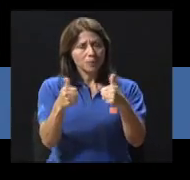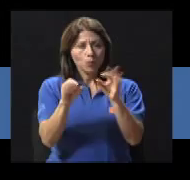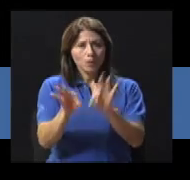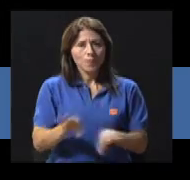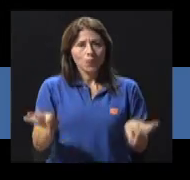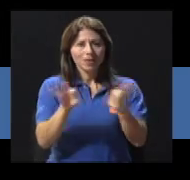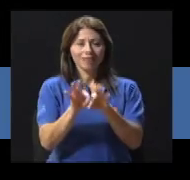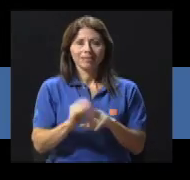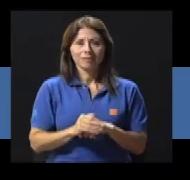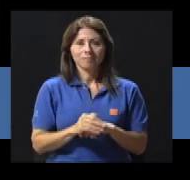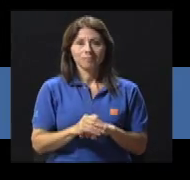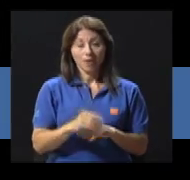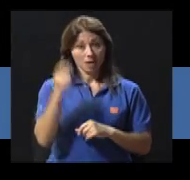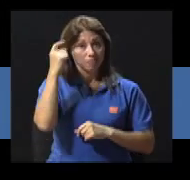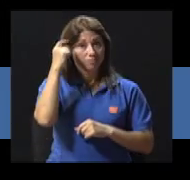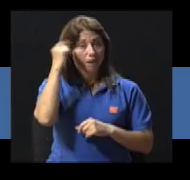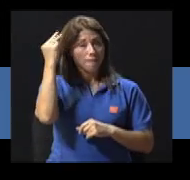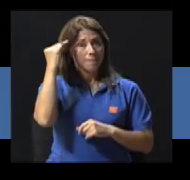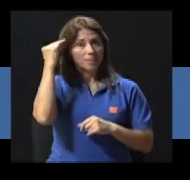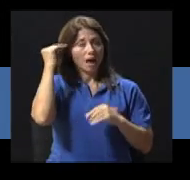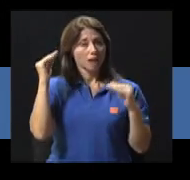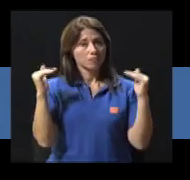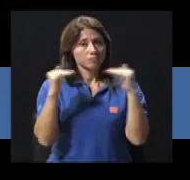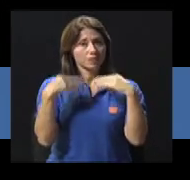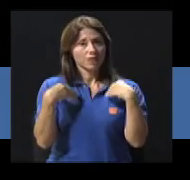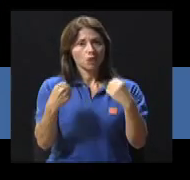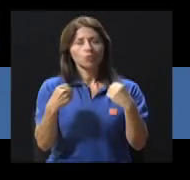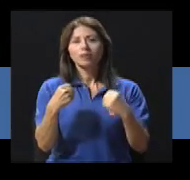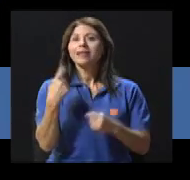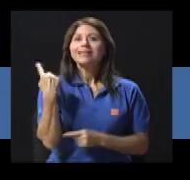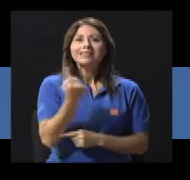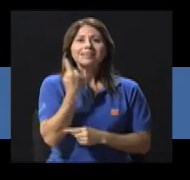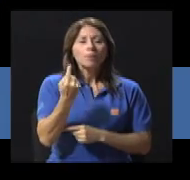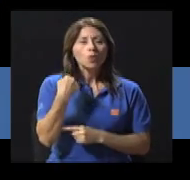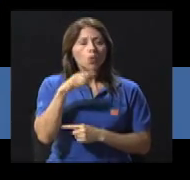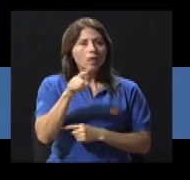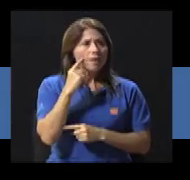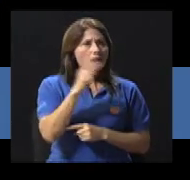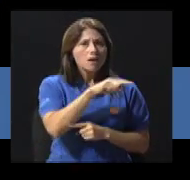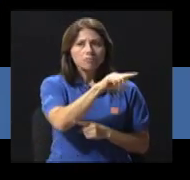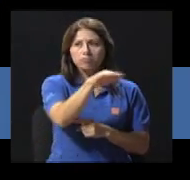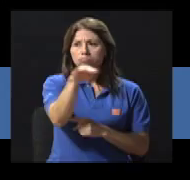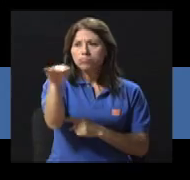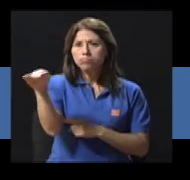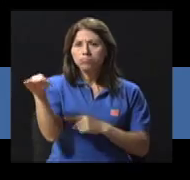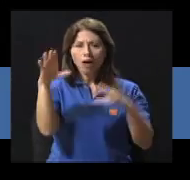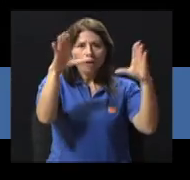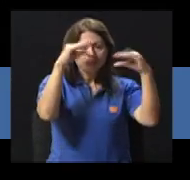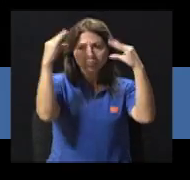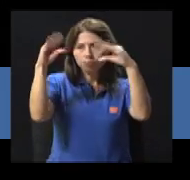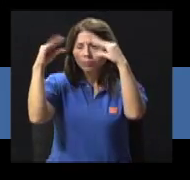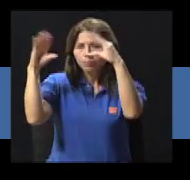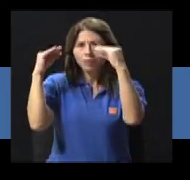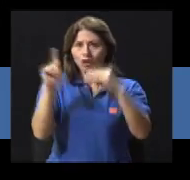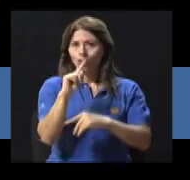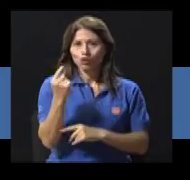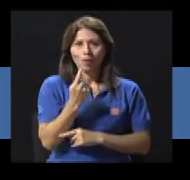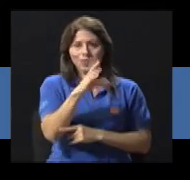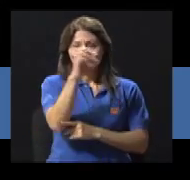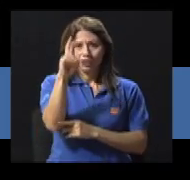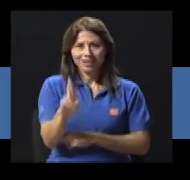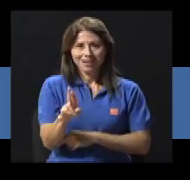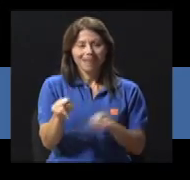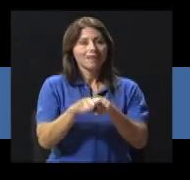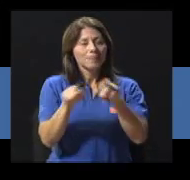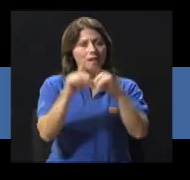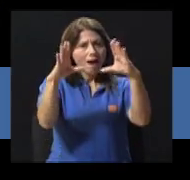Comer sano también es muy importante y en cuanto a la salud mental, estar siempre informado de todo lo que lo rodea, ya no sea, aunque